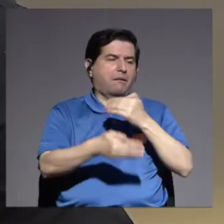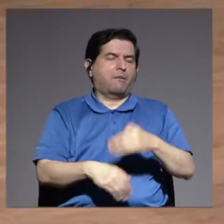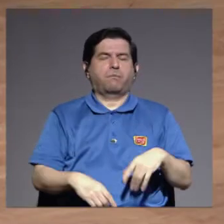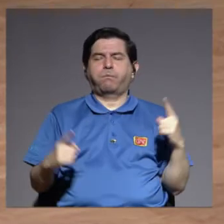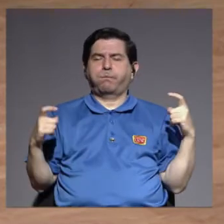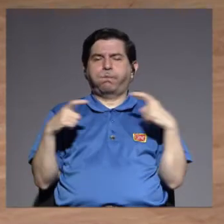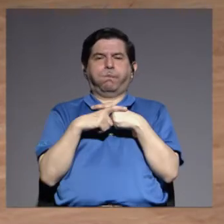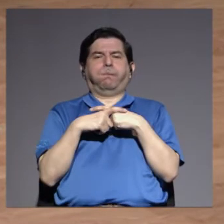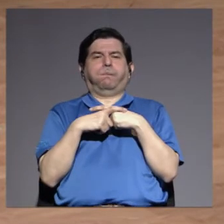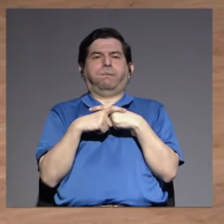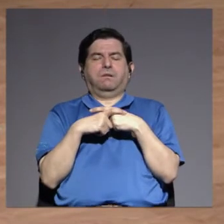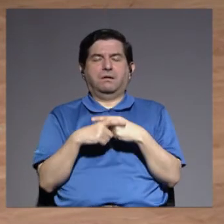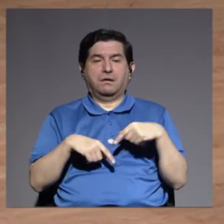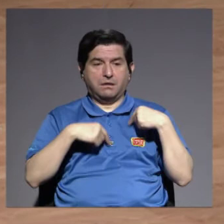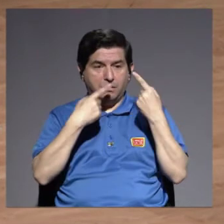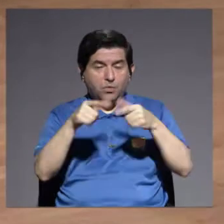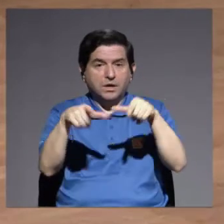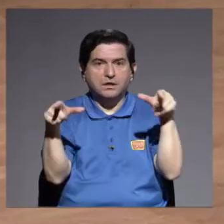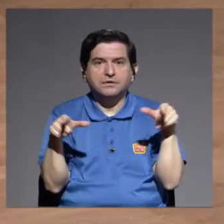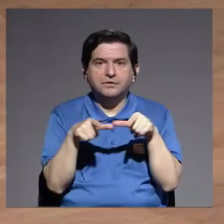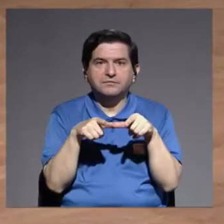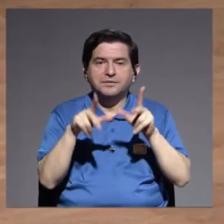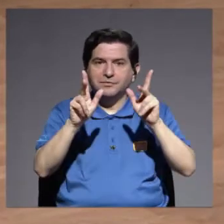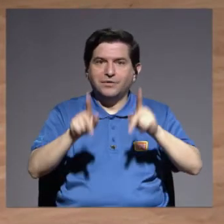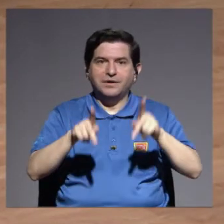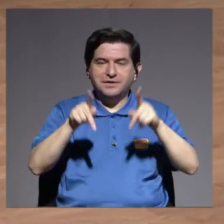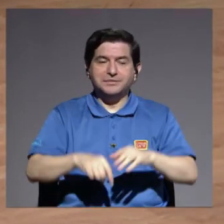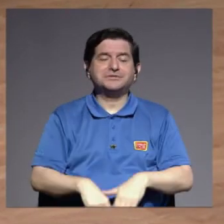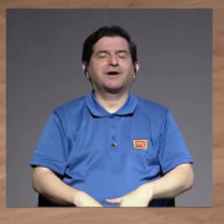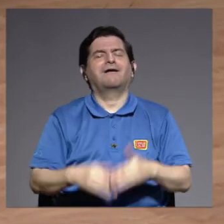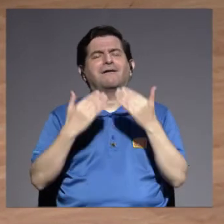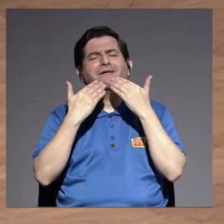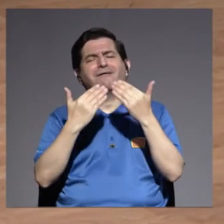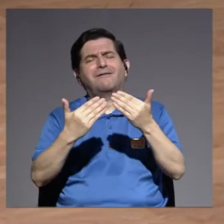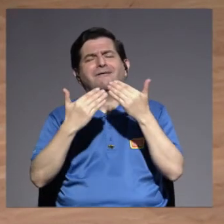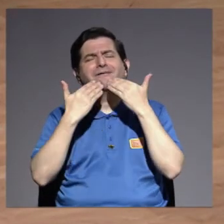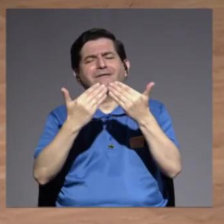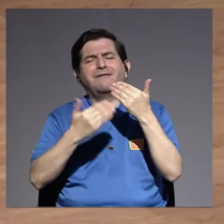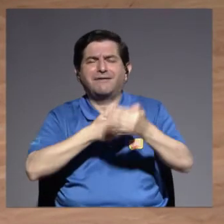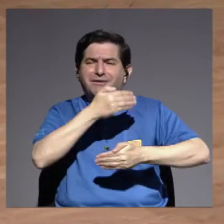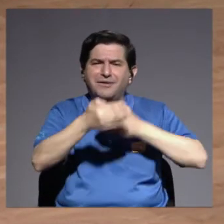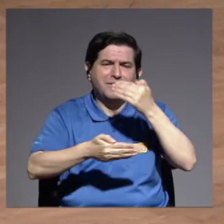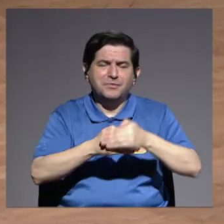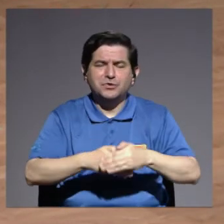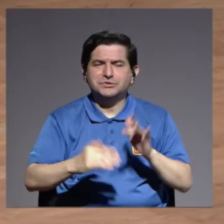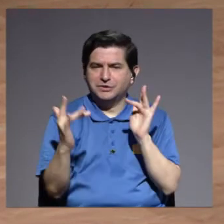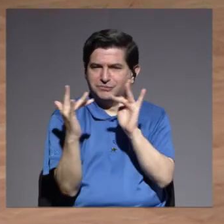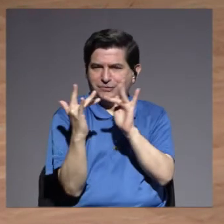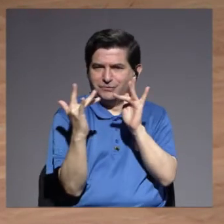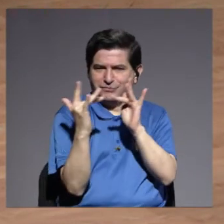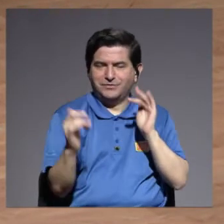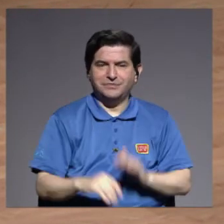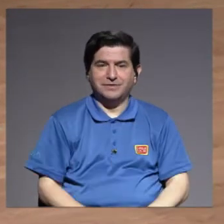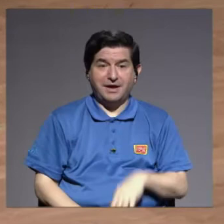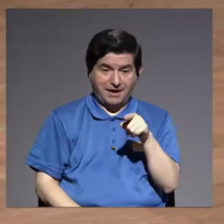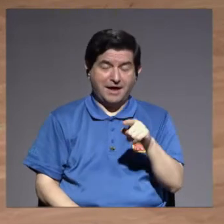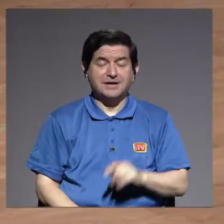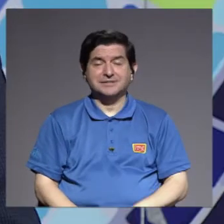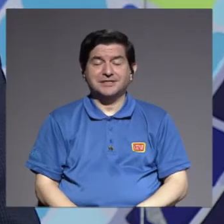y cuando nosotros fuimos allá, ellos estaban muy agradecidos como de ese proceso y de ese acercamiento, y creo que esa es una